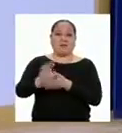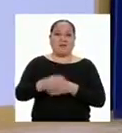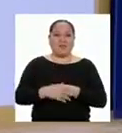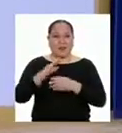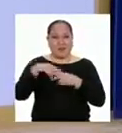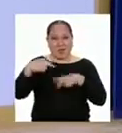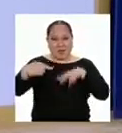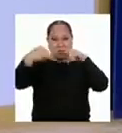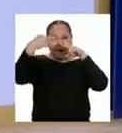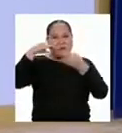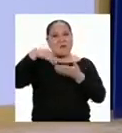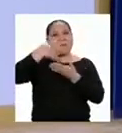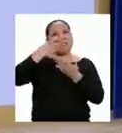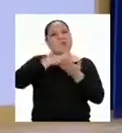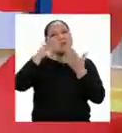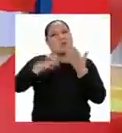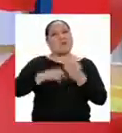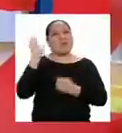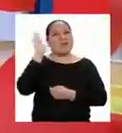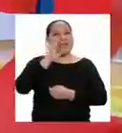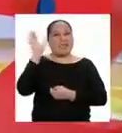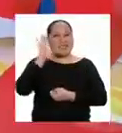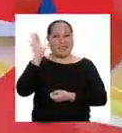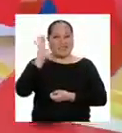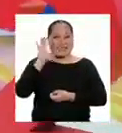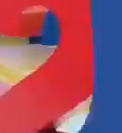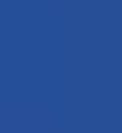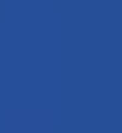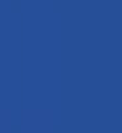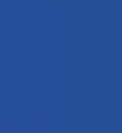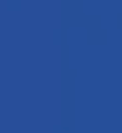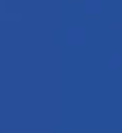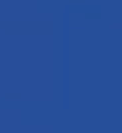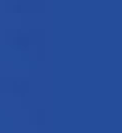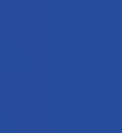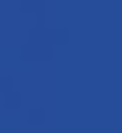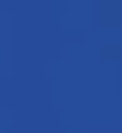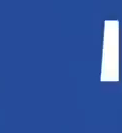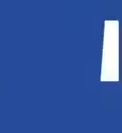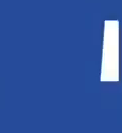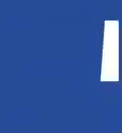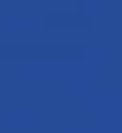encontramos en nuestro próximo programa. ¡Chao!